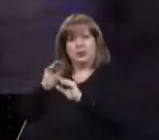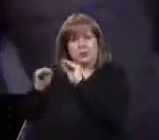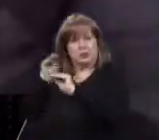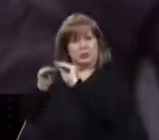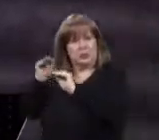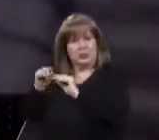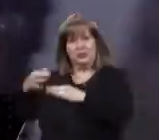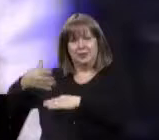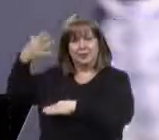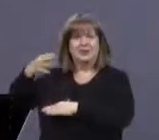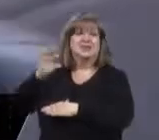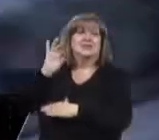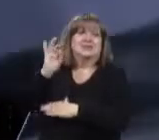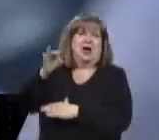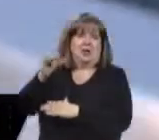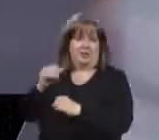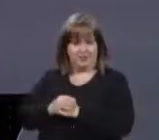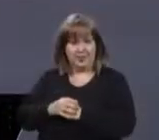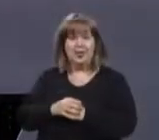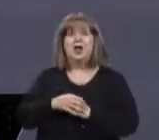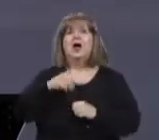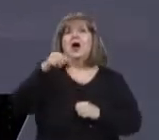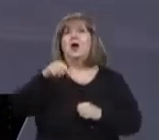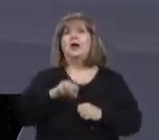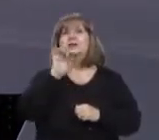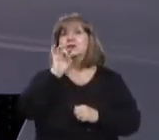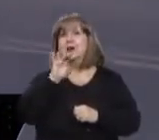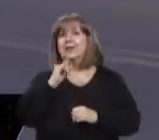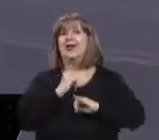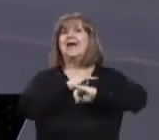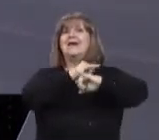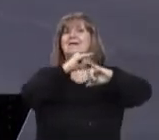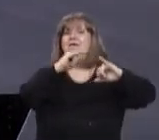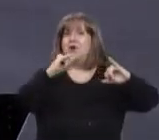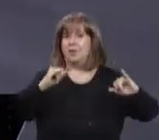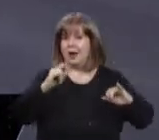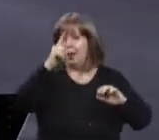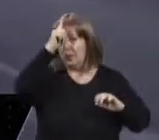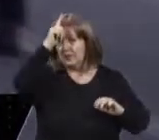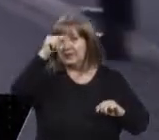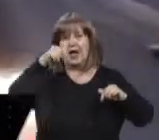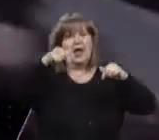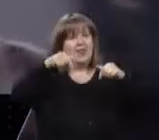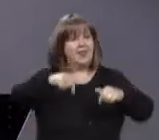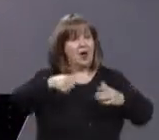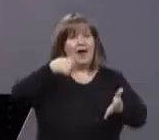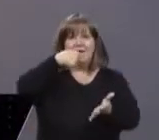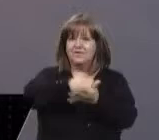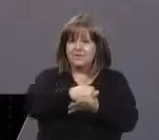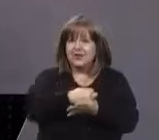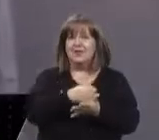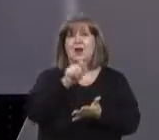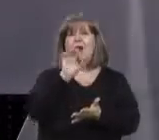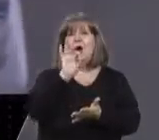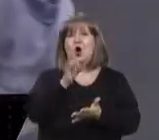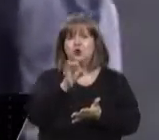se informa sobre el RTO ahora, se dice que es obligatoria, se dice que van a comenzar a pedirla, o sea,